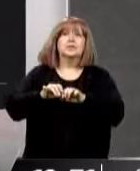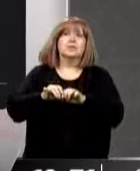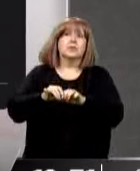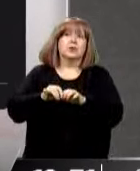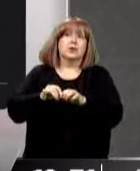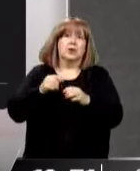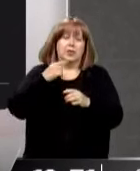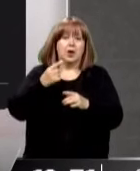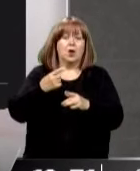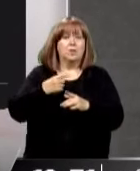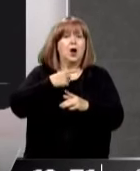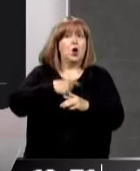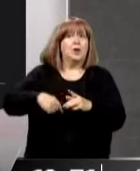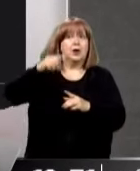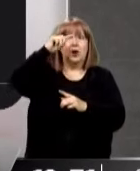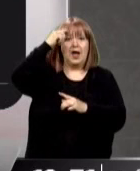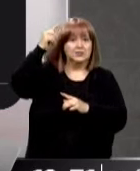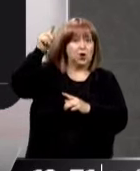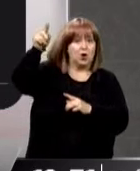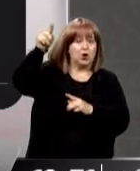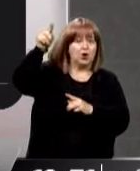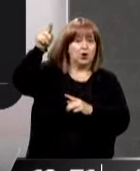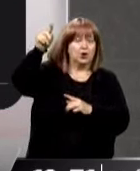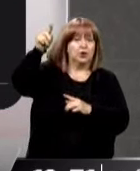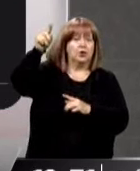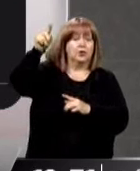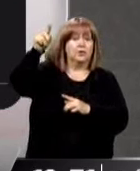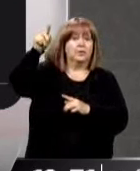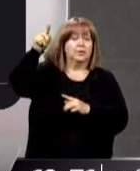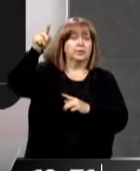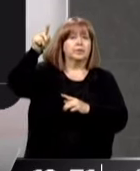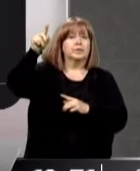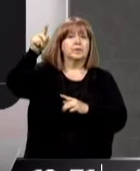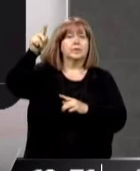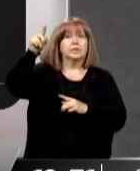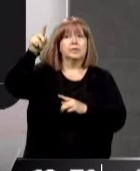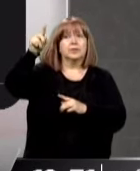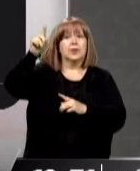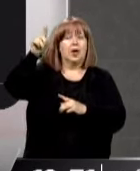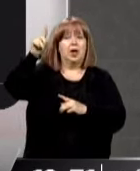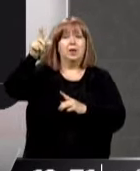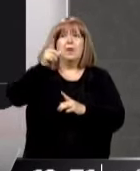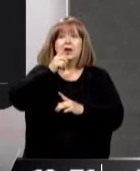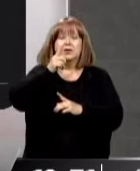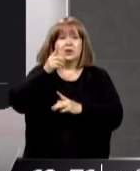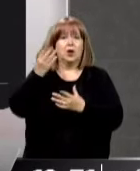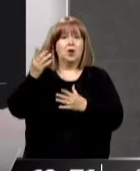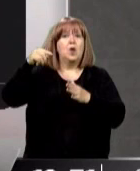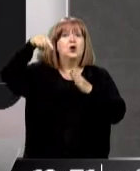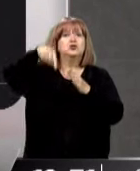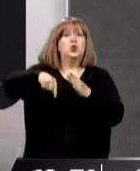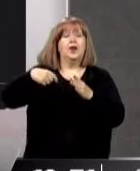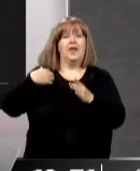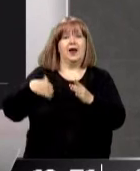fue el gobierno de la nación el que dejó actuar muchas veces a particulares en el sur del